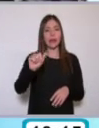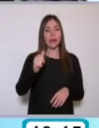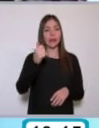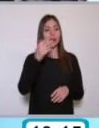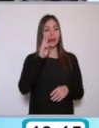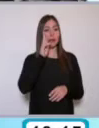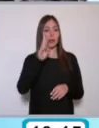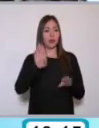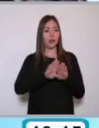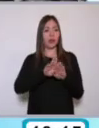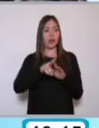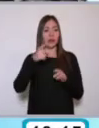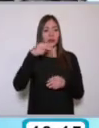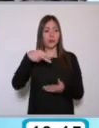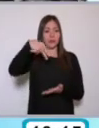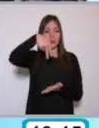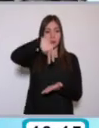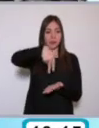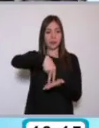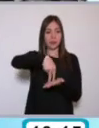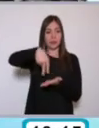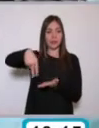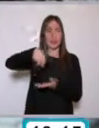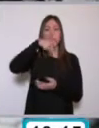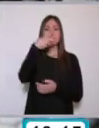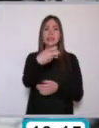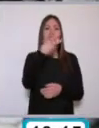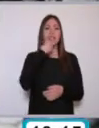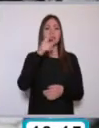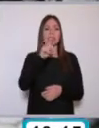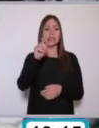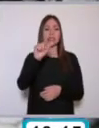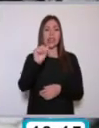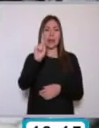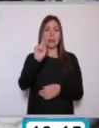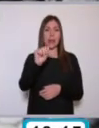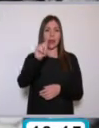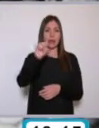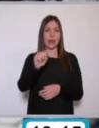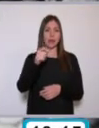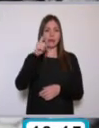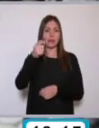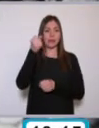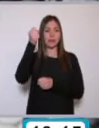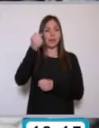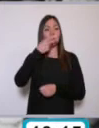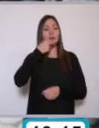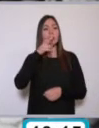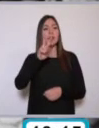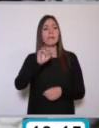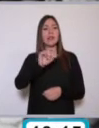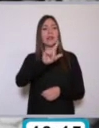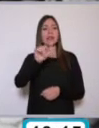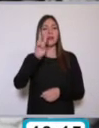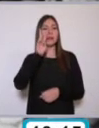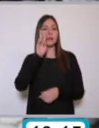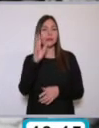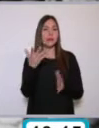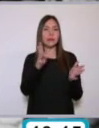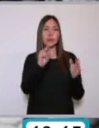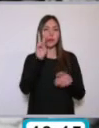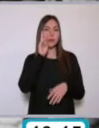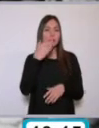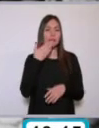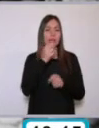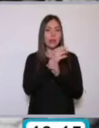Zapata. El que Y- está abajo, ¿no? Sí, abajo a la izquierda es Zapata. Y están tapando Ahí por está. ahí a Villa, ¿no? Entonces, entran los dos al parejo,